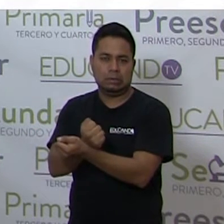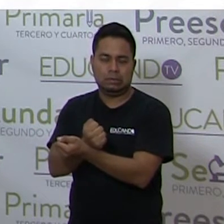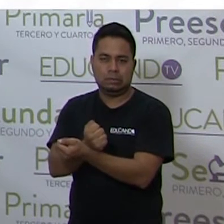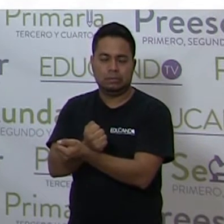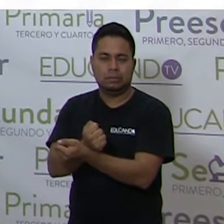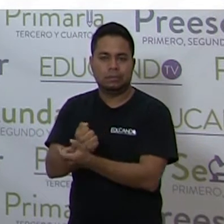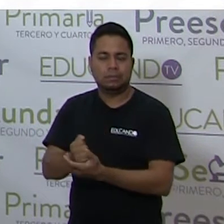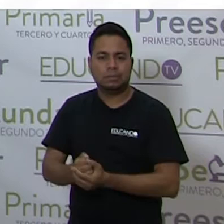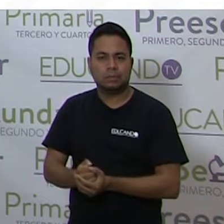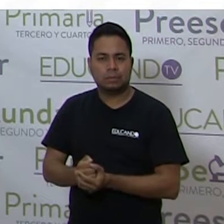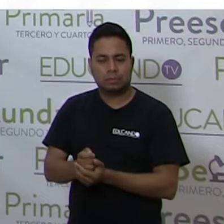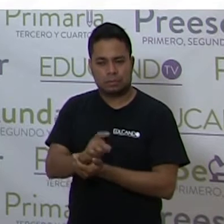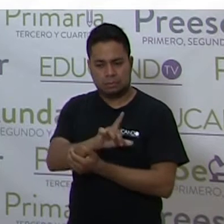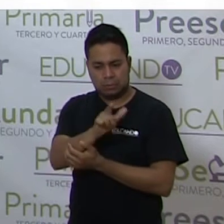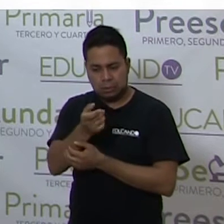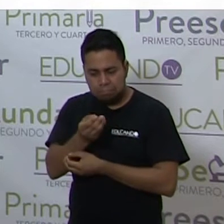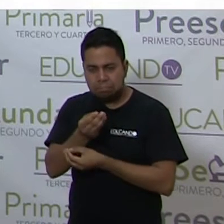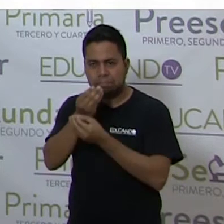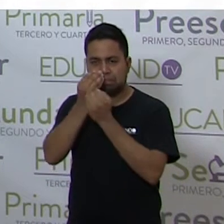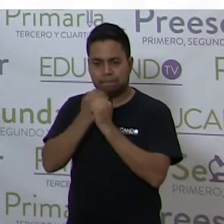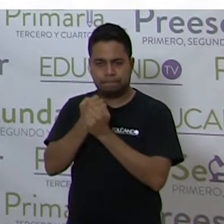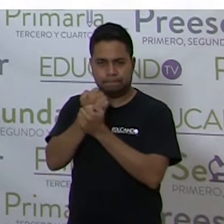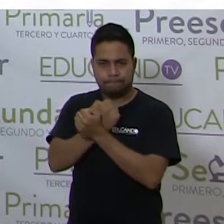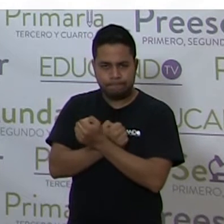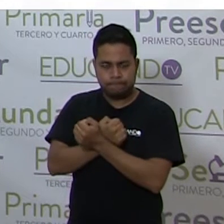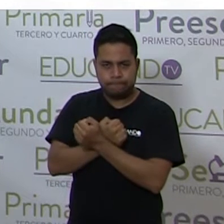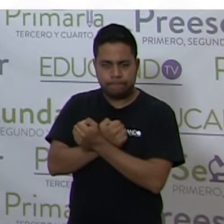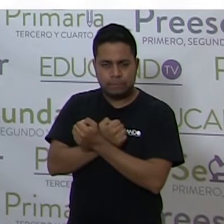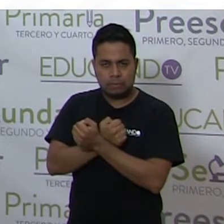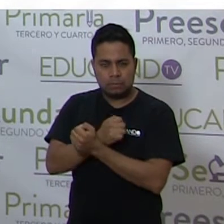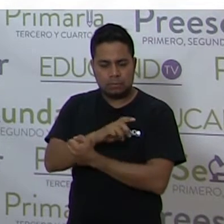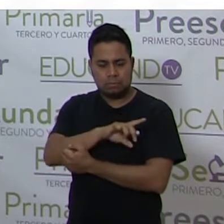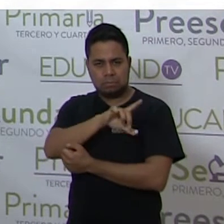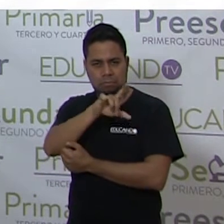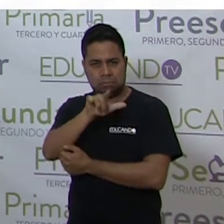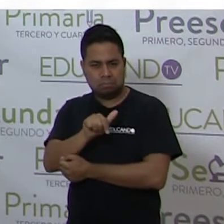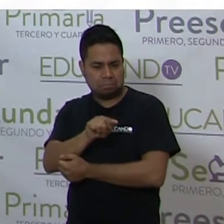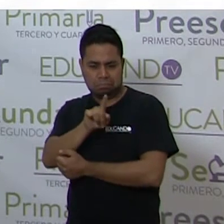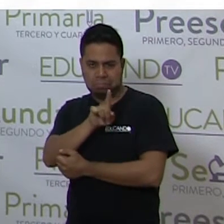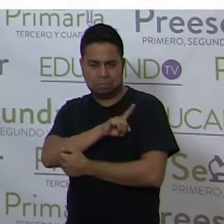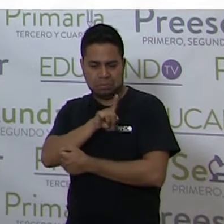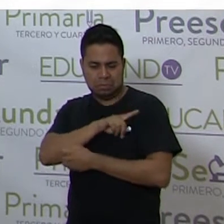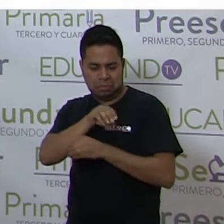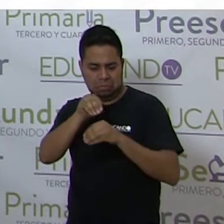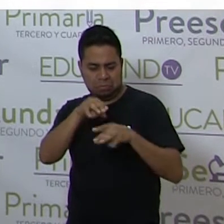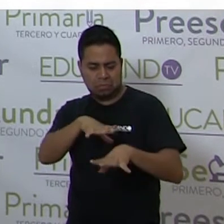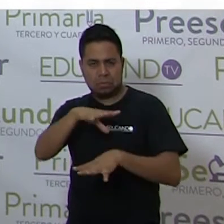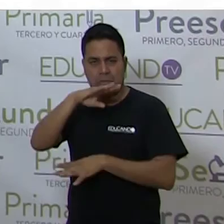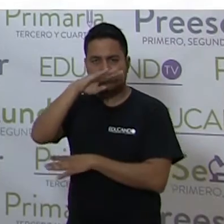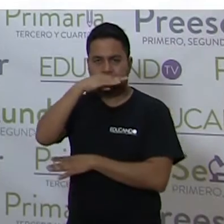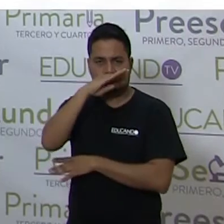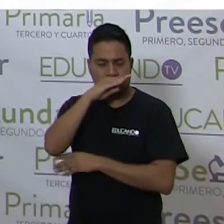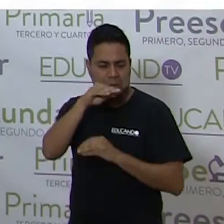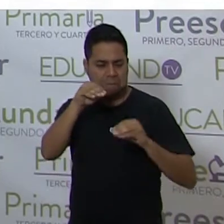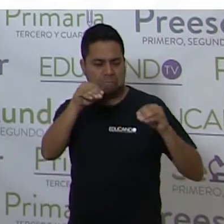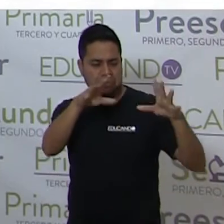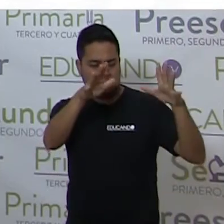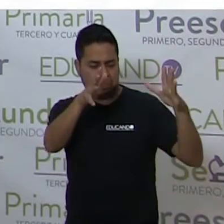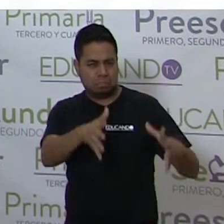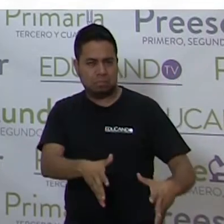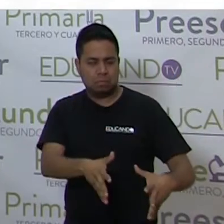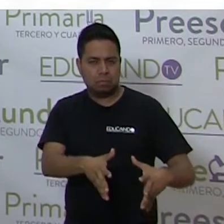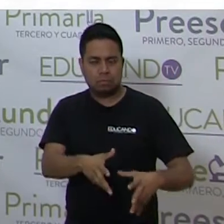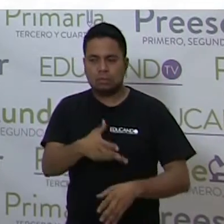Y así entró el maíz por obra de los progenitores.